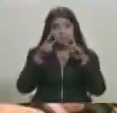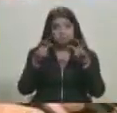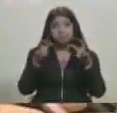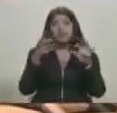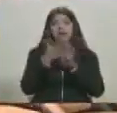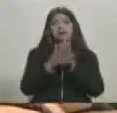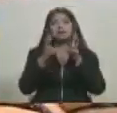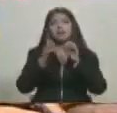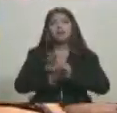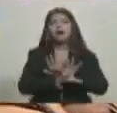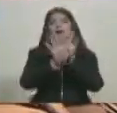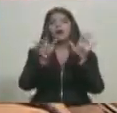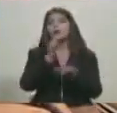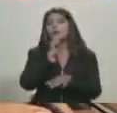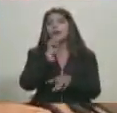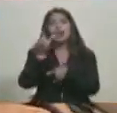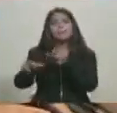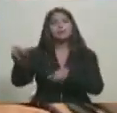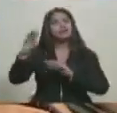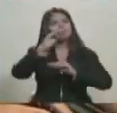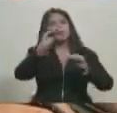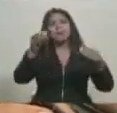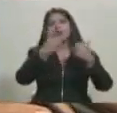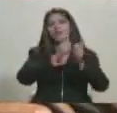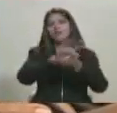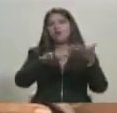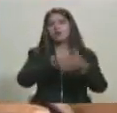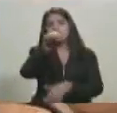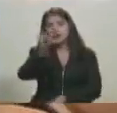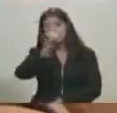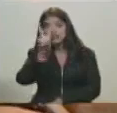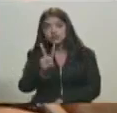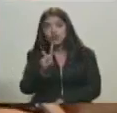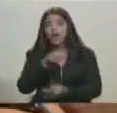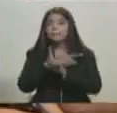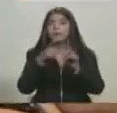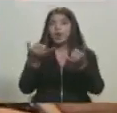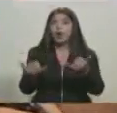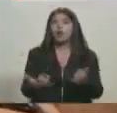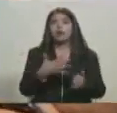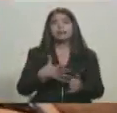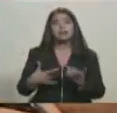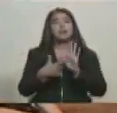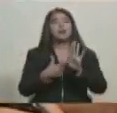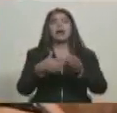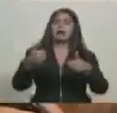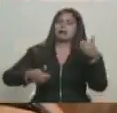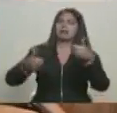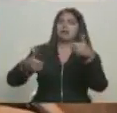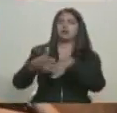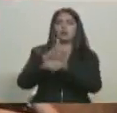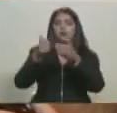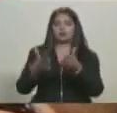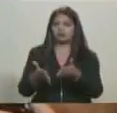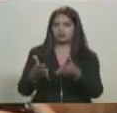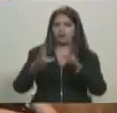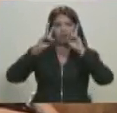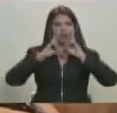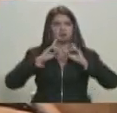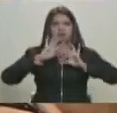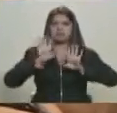tema claro de quienes han llamado a la violencia en Venezuela y ahora quieren presentarse a ser candidatos a gobernadores como que aquí no ha pasado